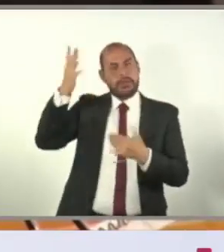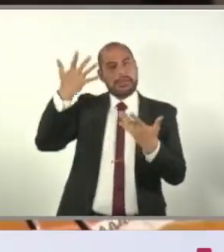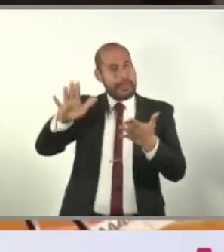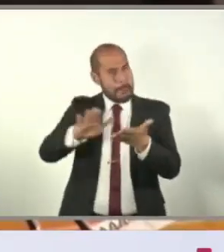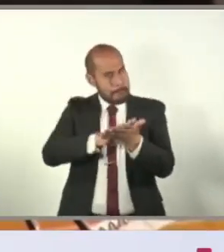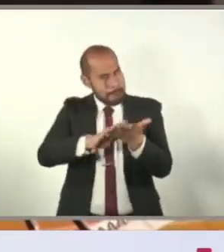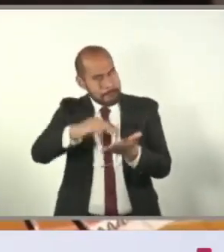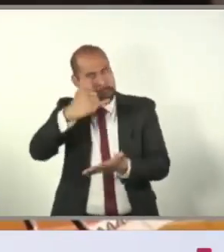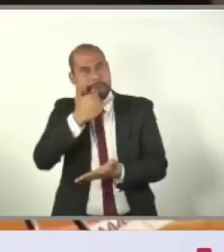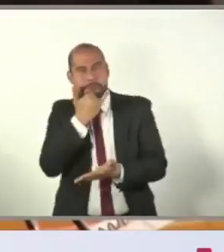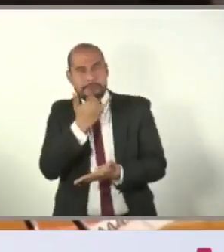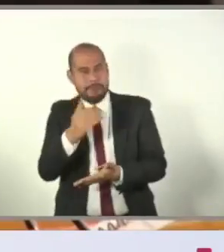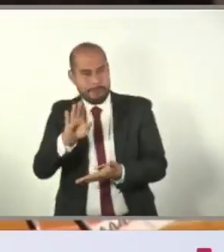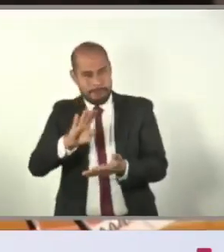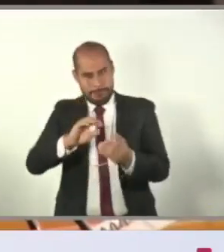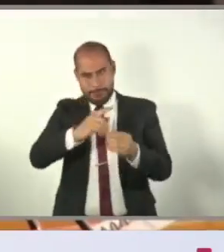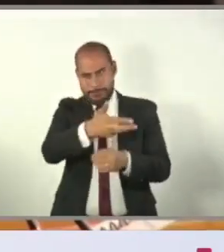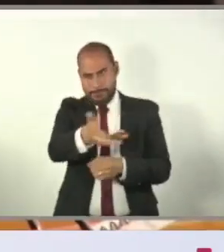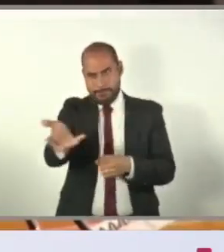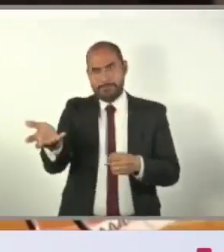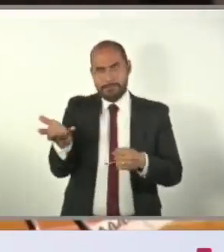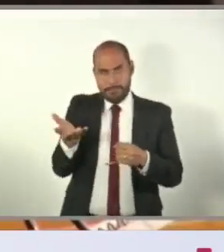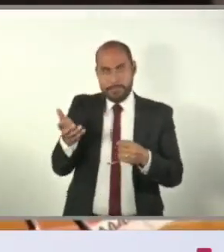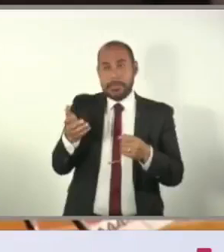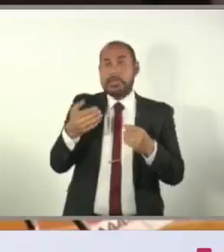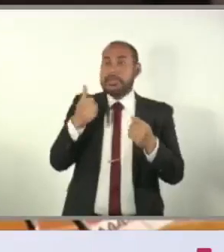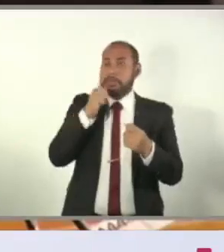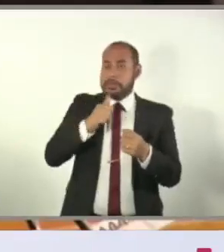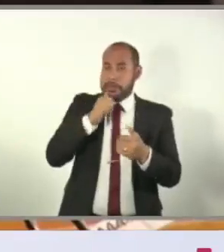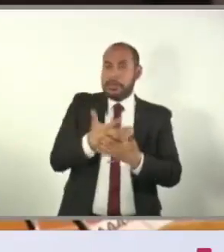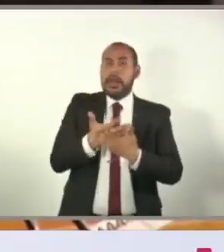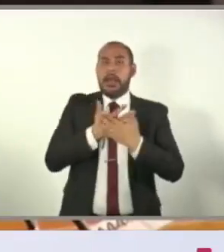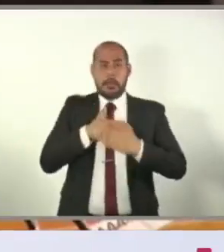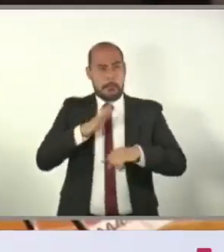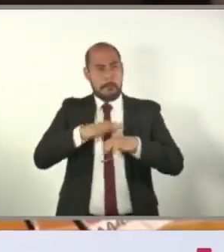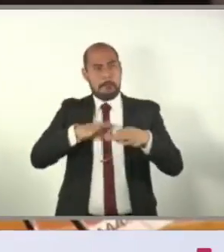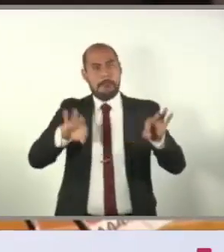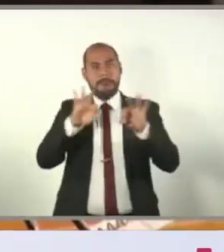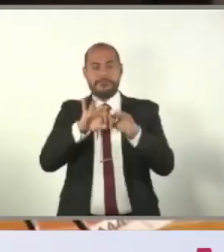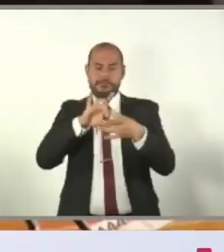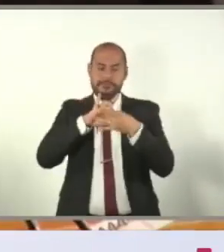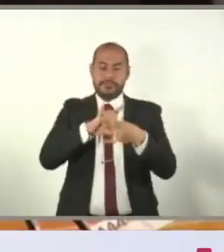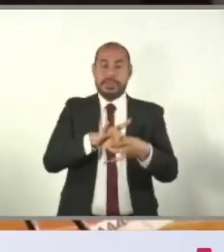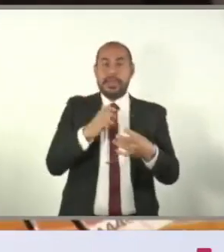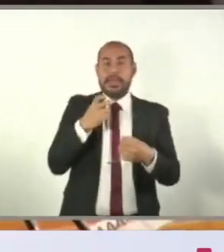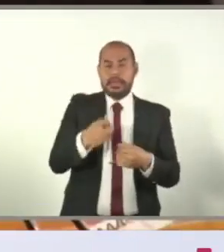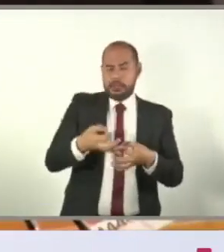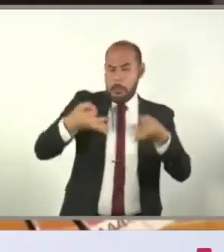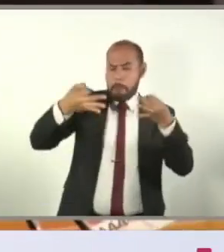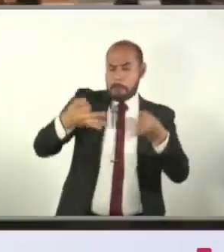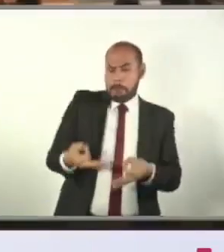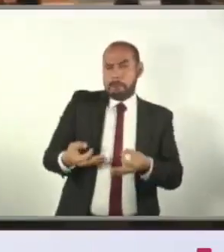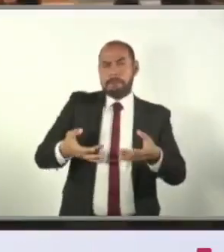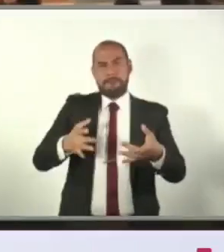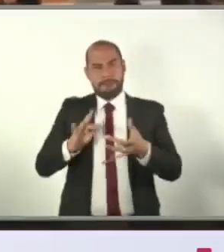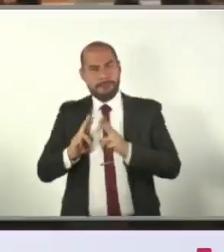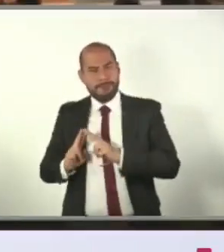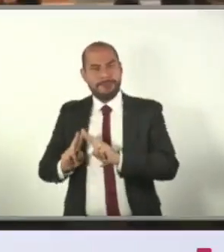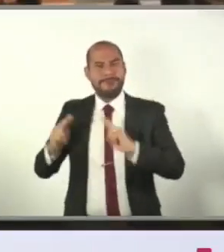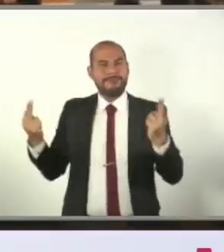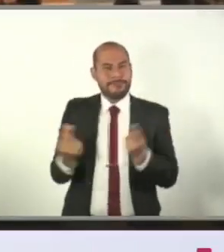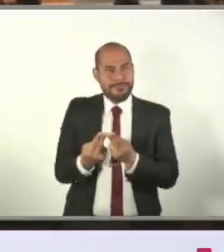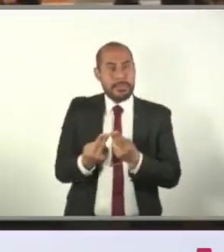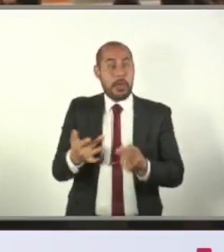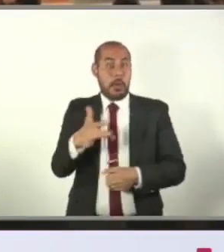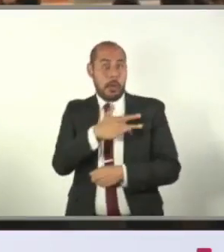ustedes. Y sobre todas estas virtudes, tengan amor. Es que es el vínculo de la perfecta unión, que en sus